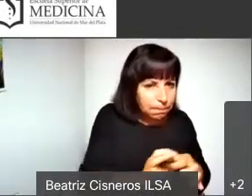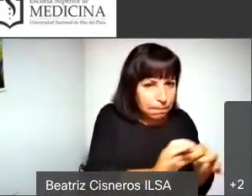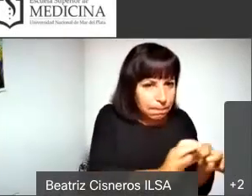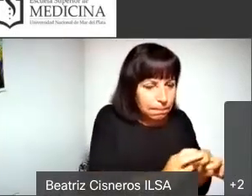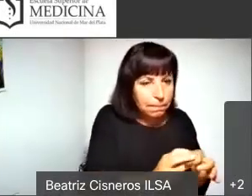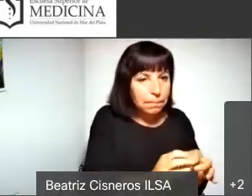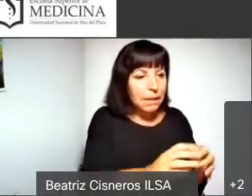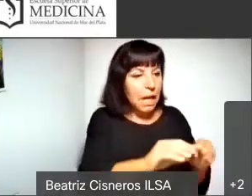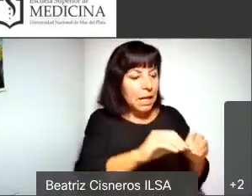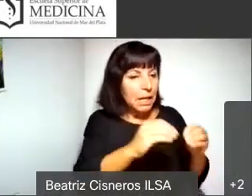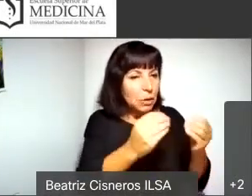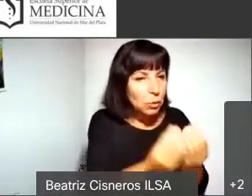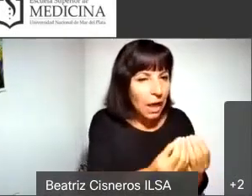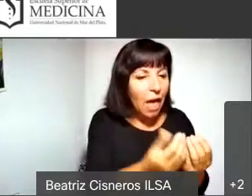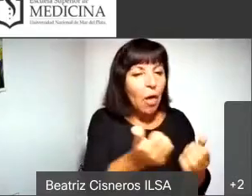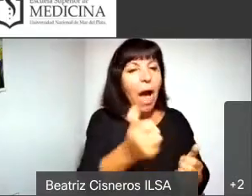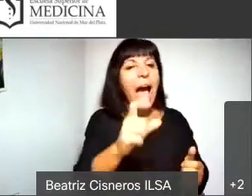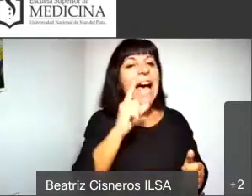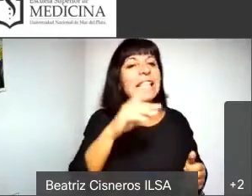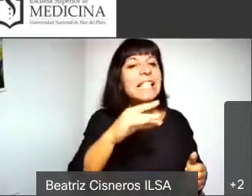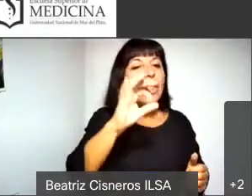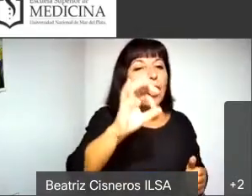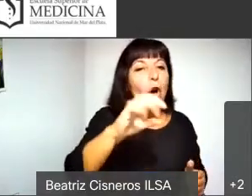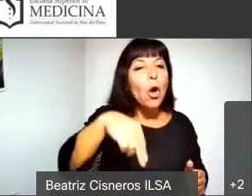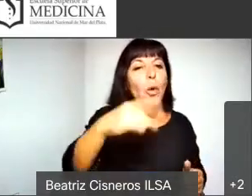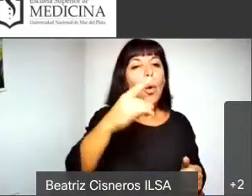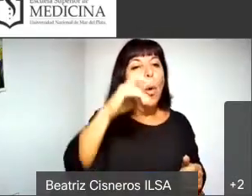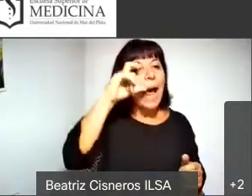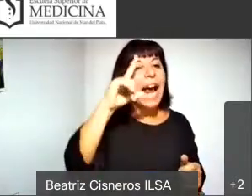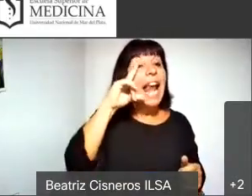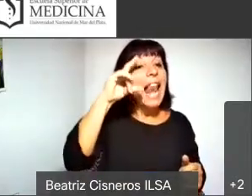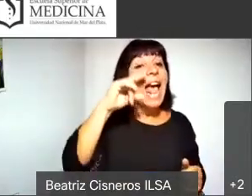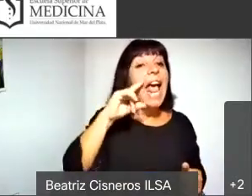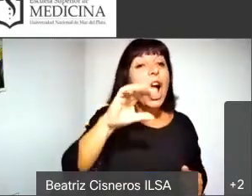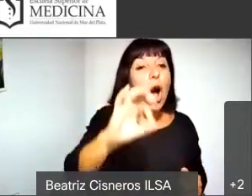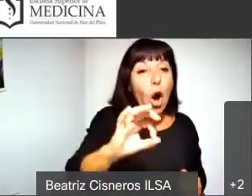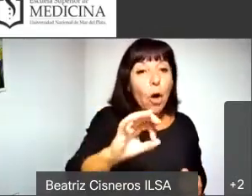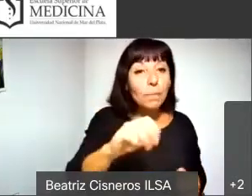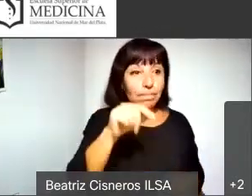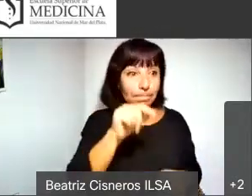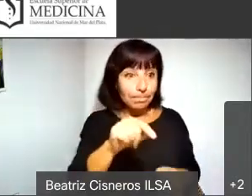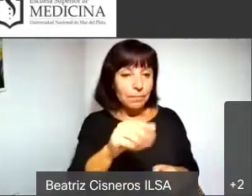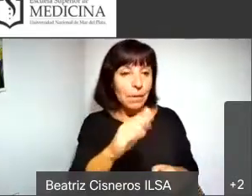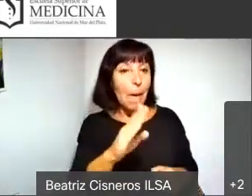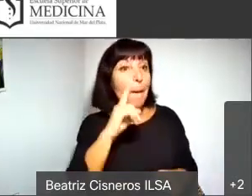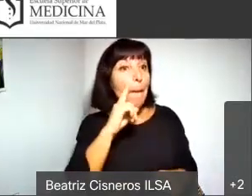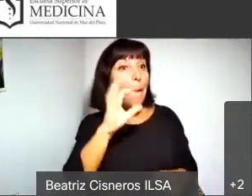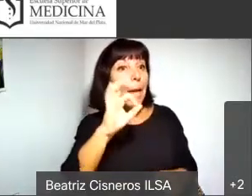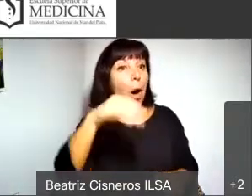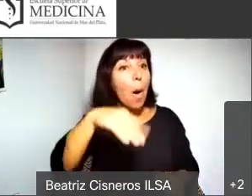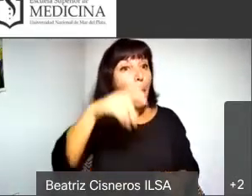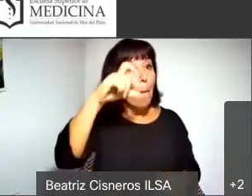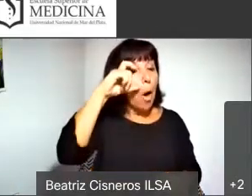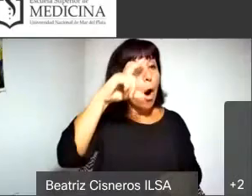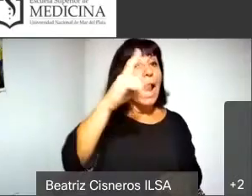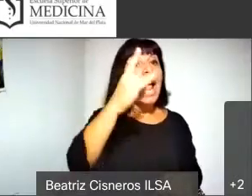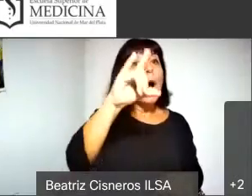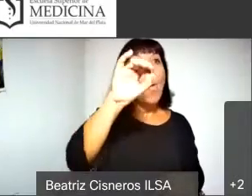nucleicos, polipéptidos, componentes que son biomoléculas y que forman parte de los sistemas biológicos,